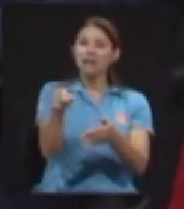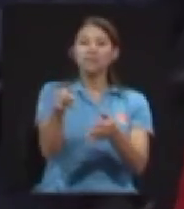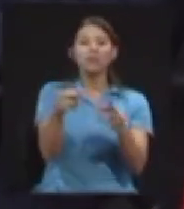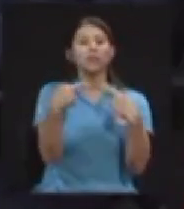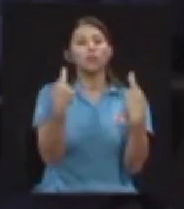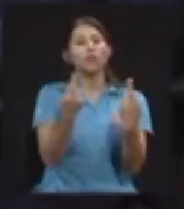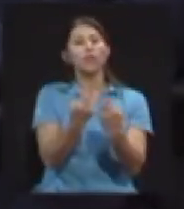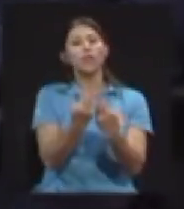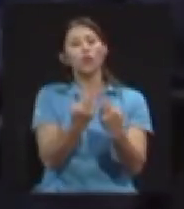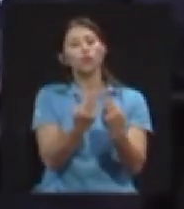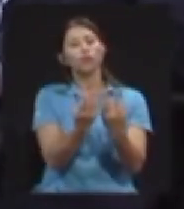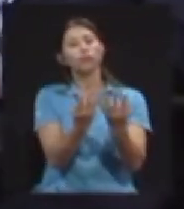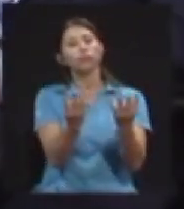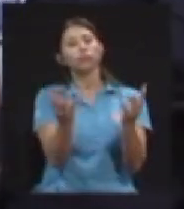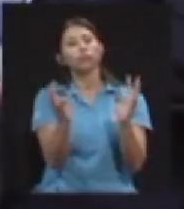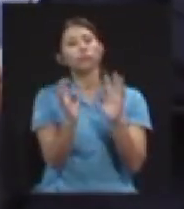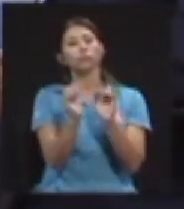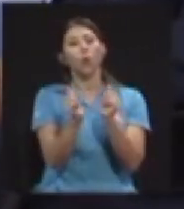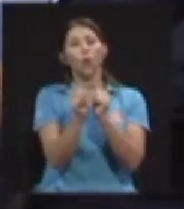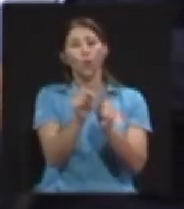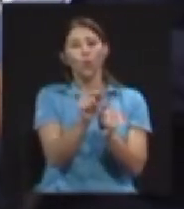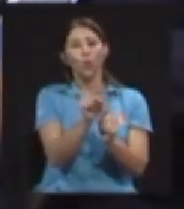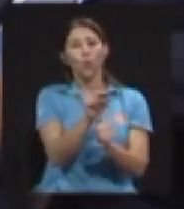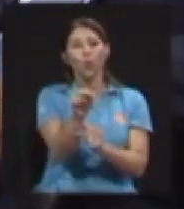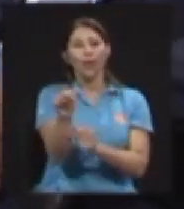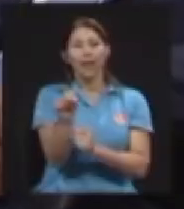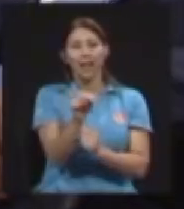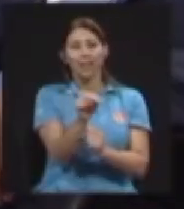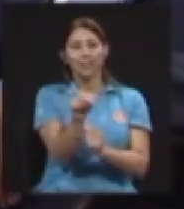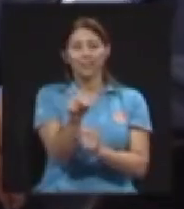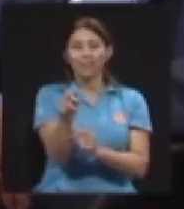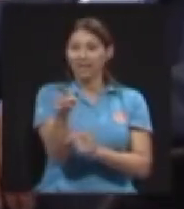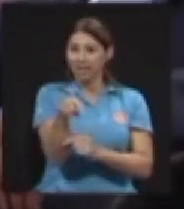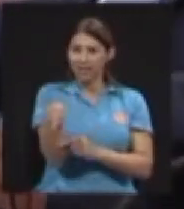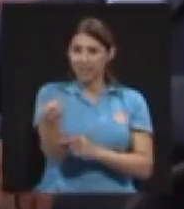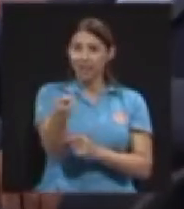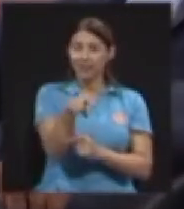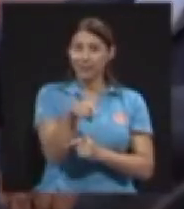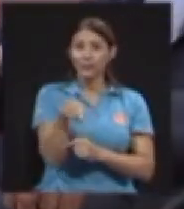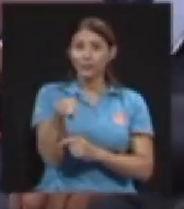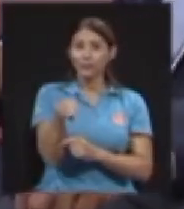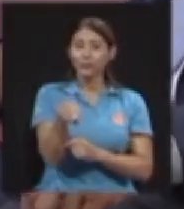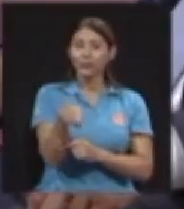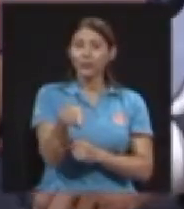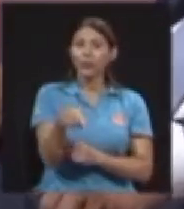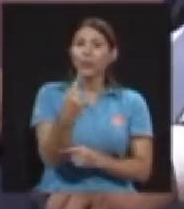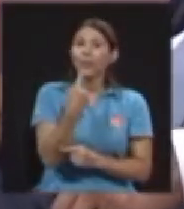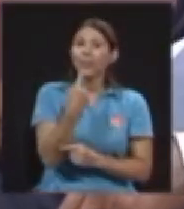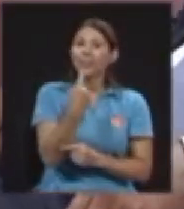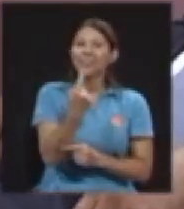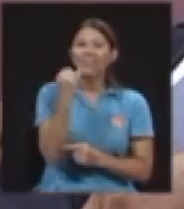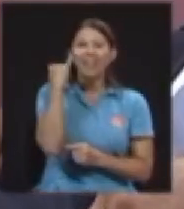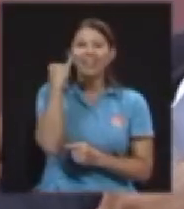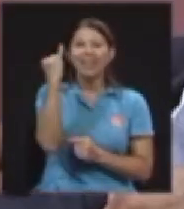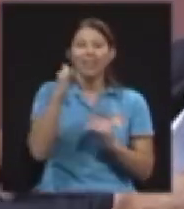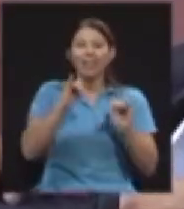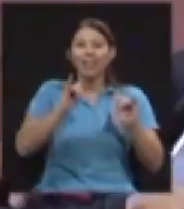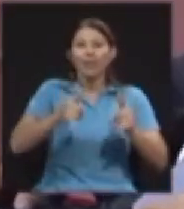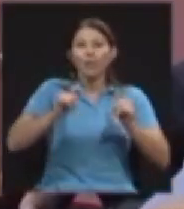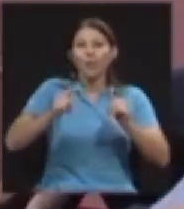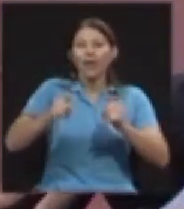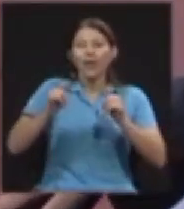colegas y la manera en que dan la idea del juego es que